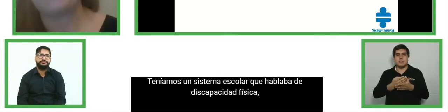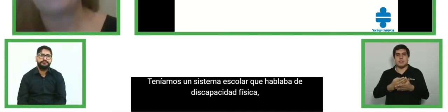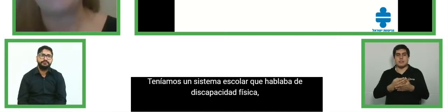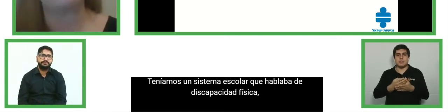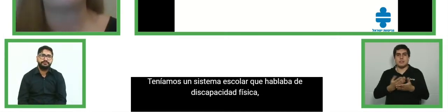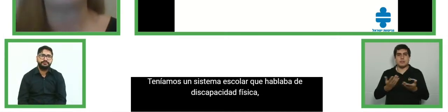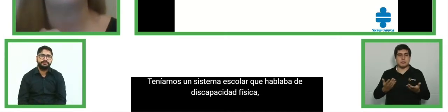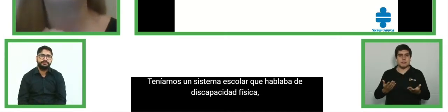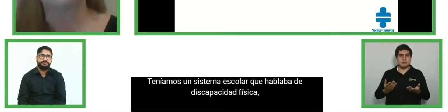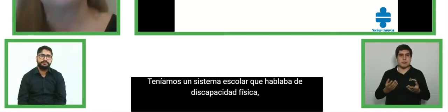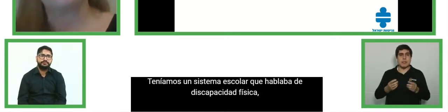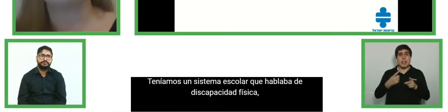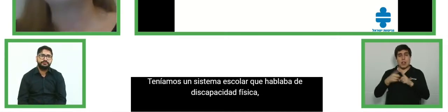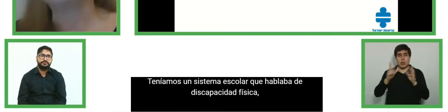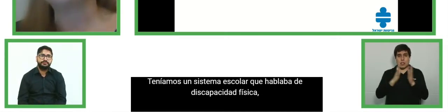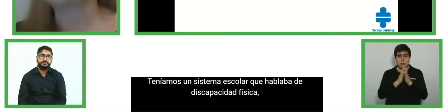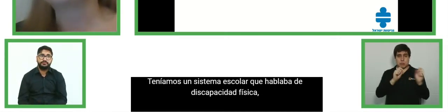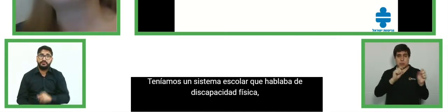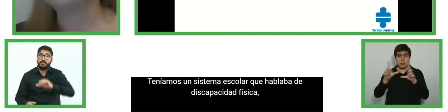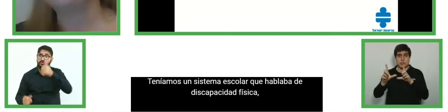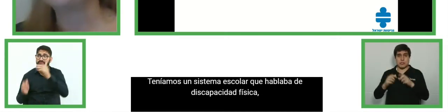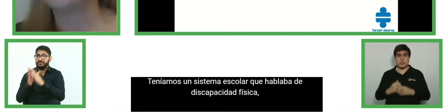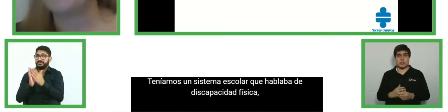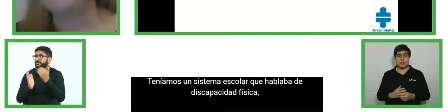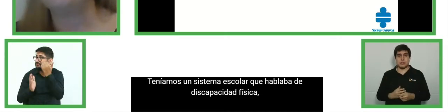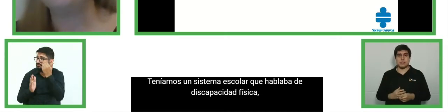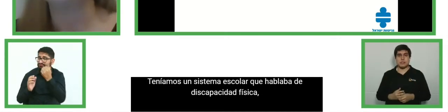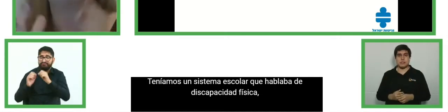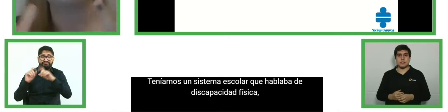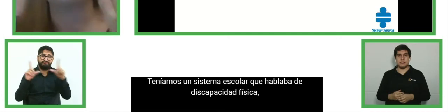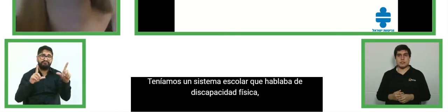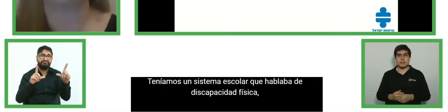accesibilidad física. La próxima, por favor. Una más.